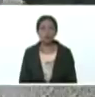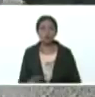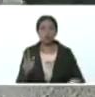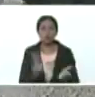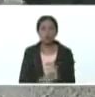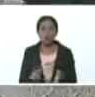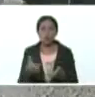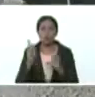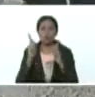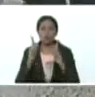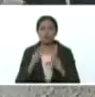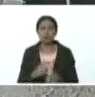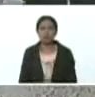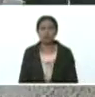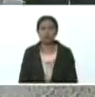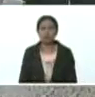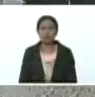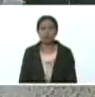Cúmplase.